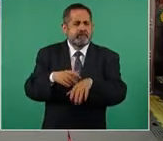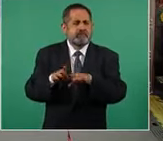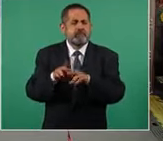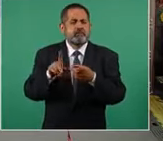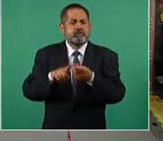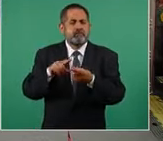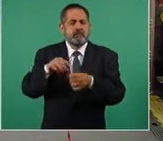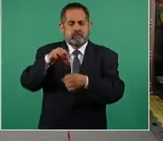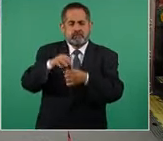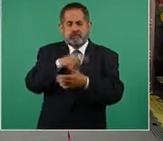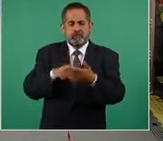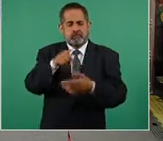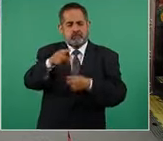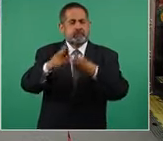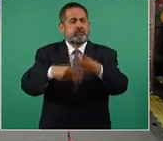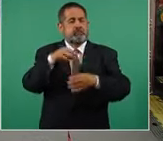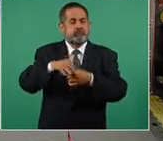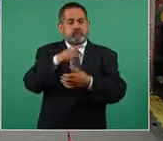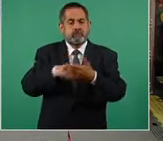va a votar el próximo 6 de junio?